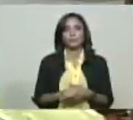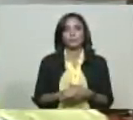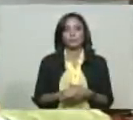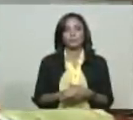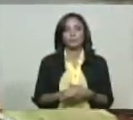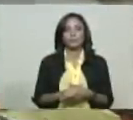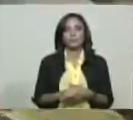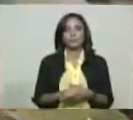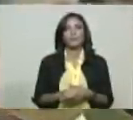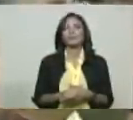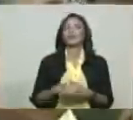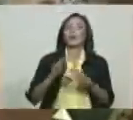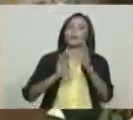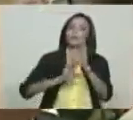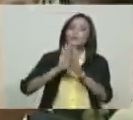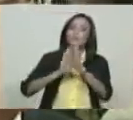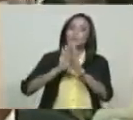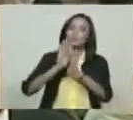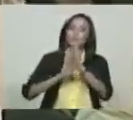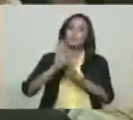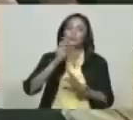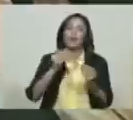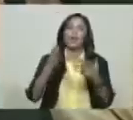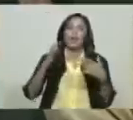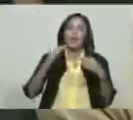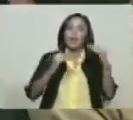Recuperación, crecimiento y prosperidad.